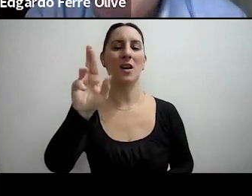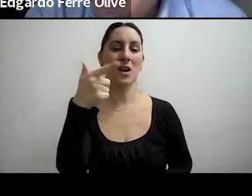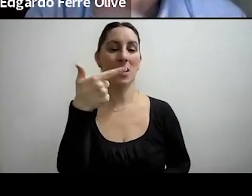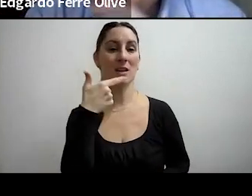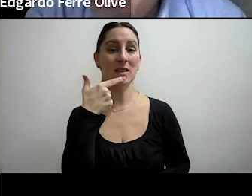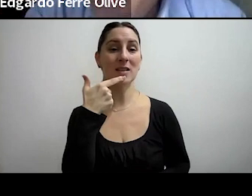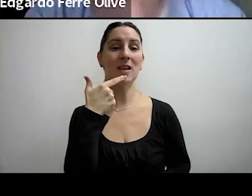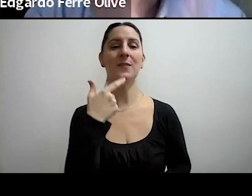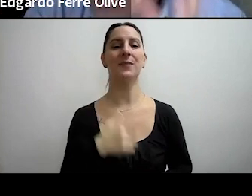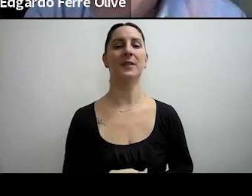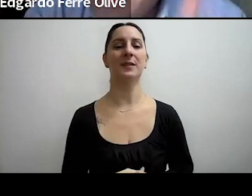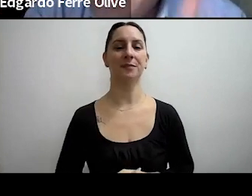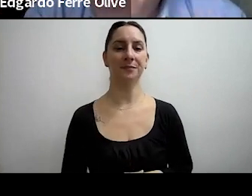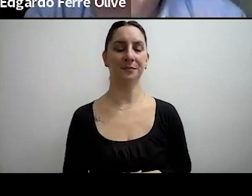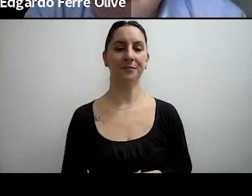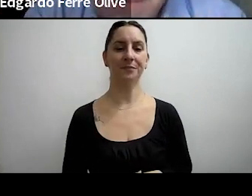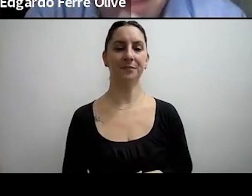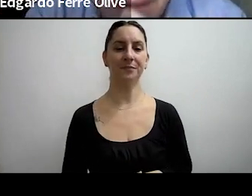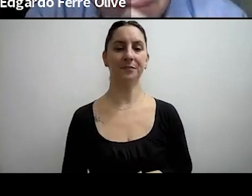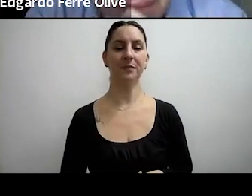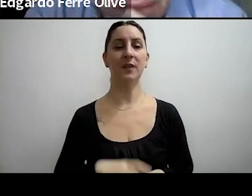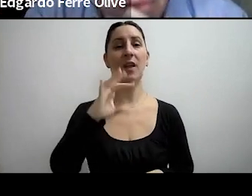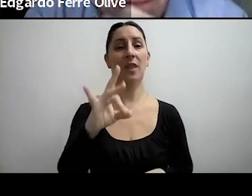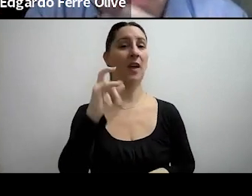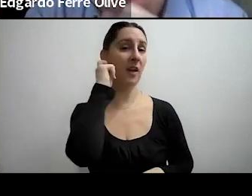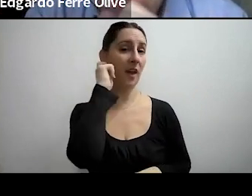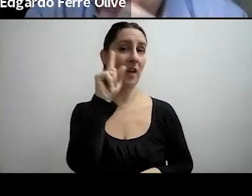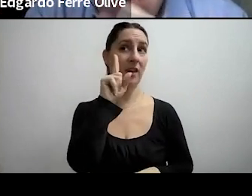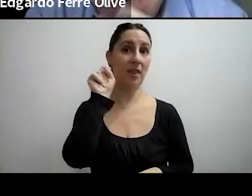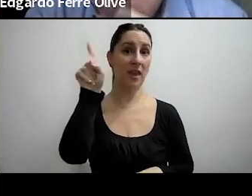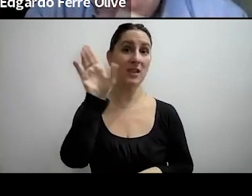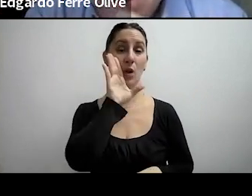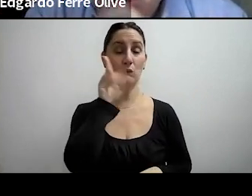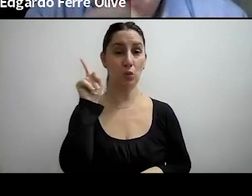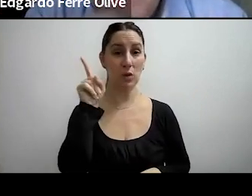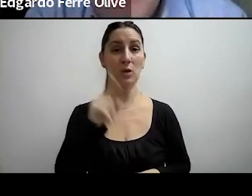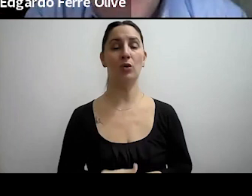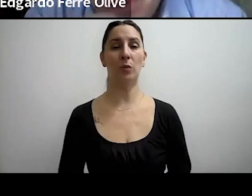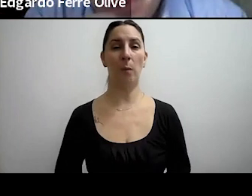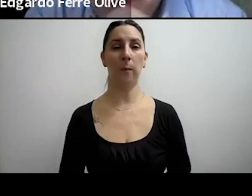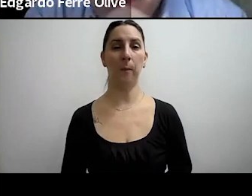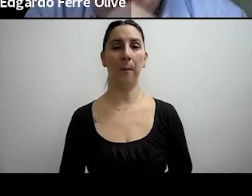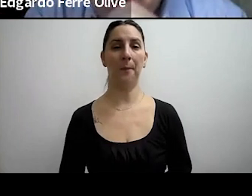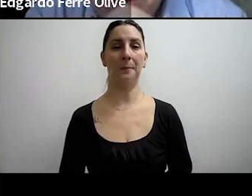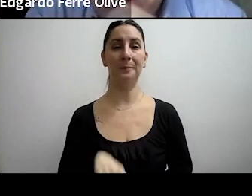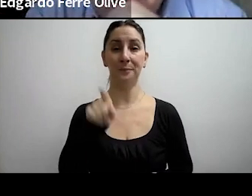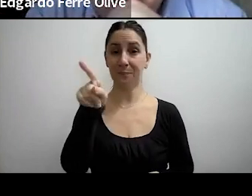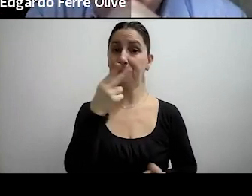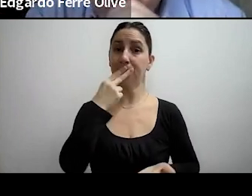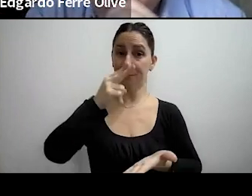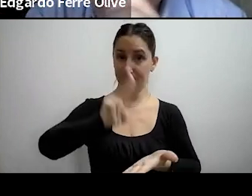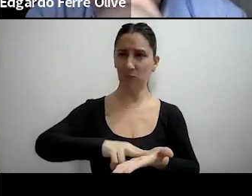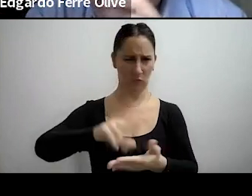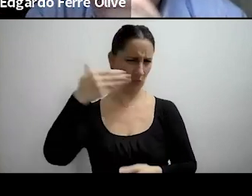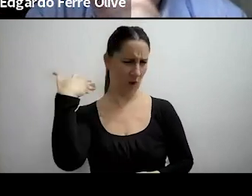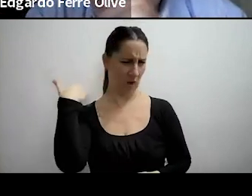International Revenue Service, es la DGI americana, con respecto a un impuesto que aplicó en su